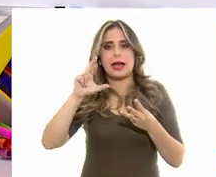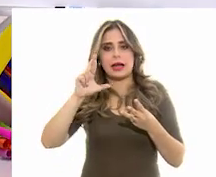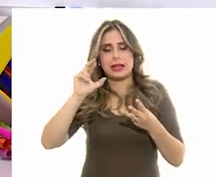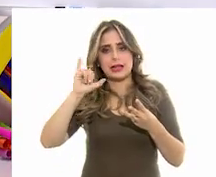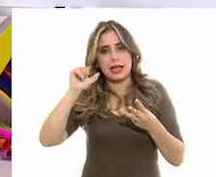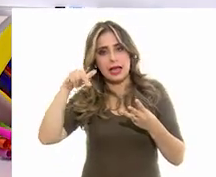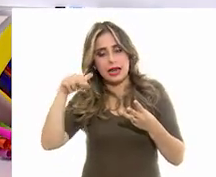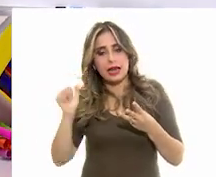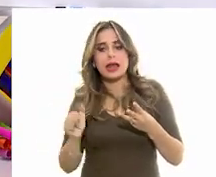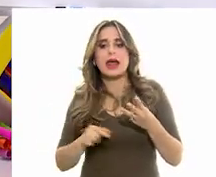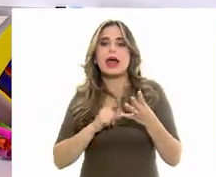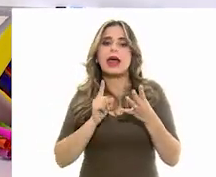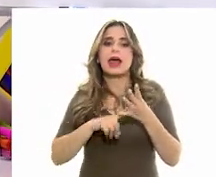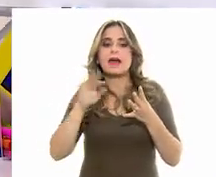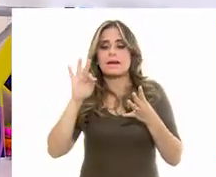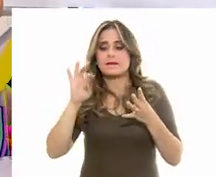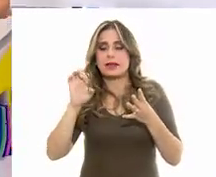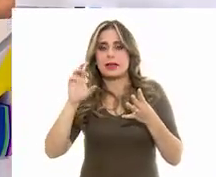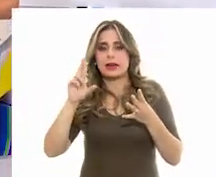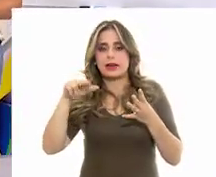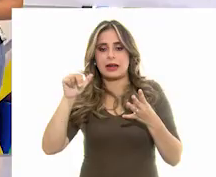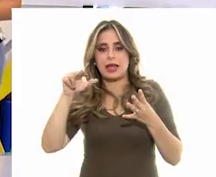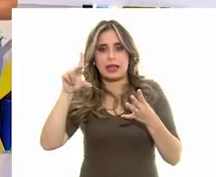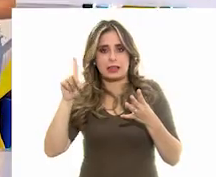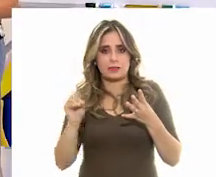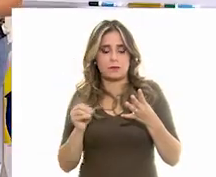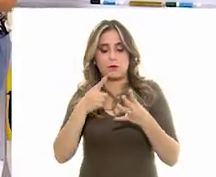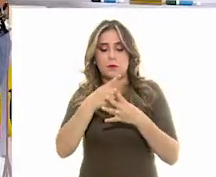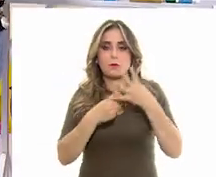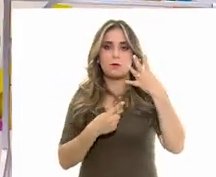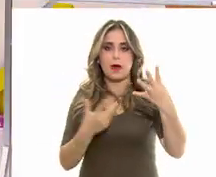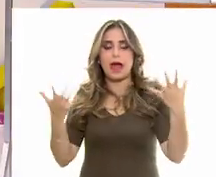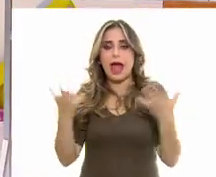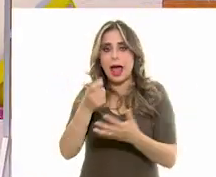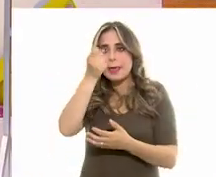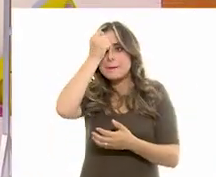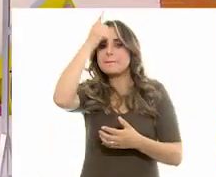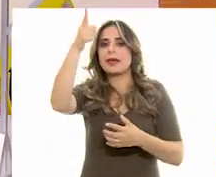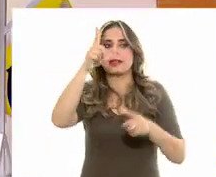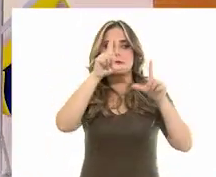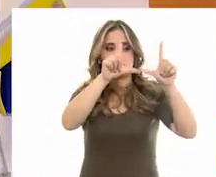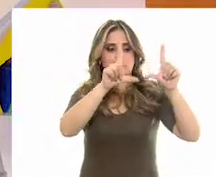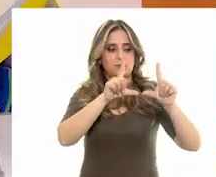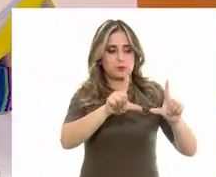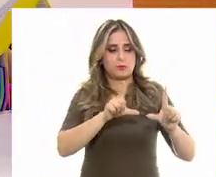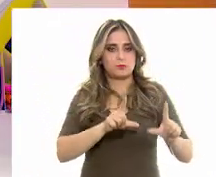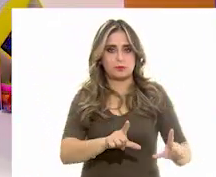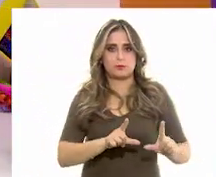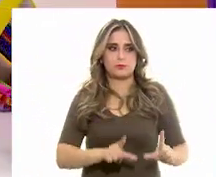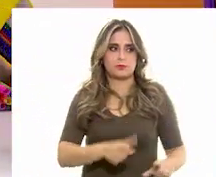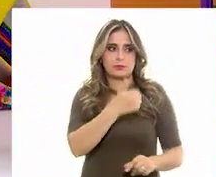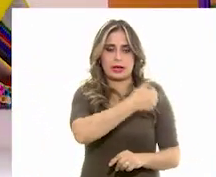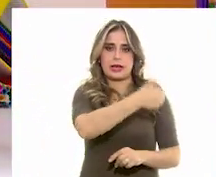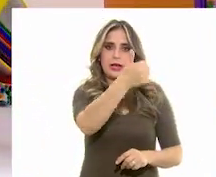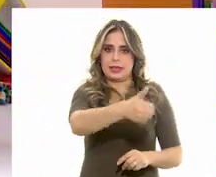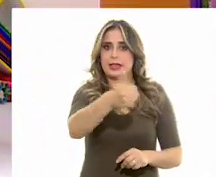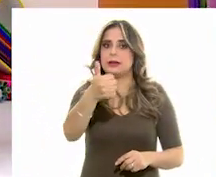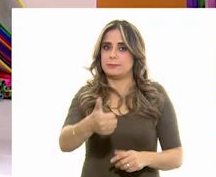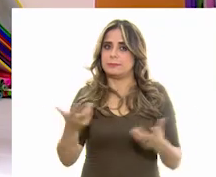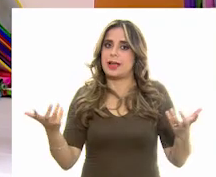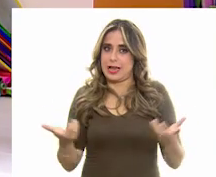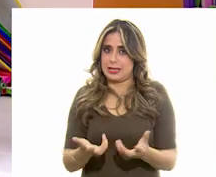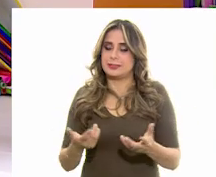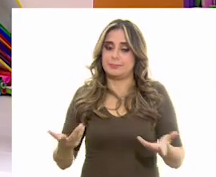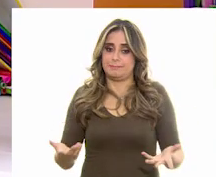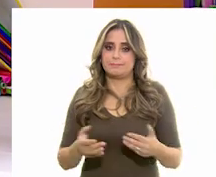Mariana y Fernando, que también es una de las colaboradoras. Aquí está,